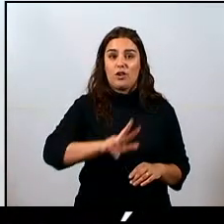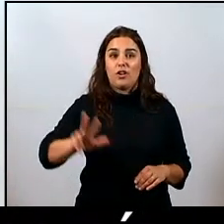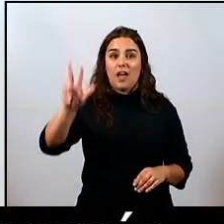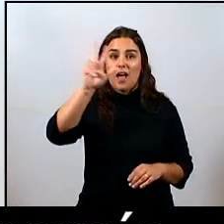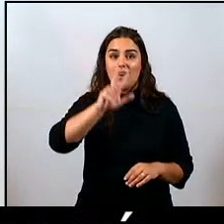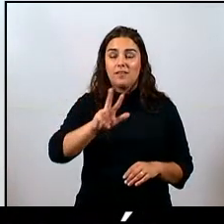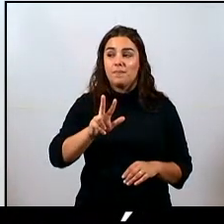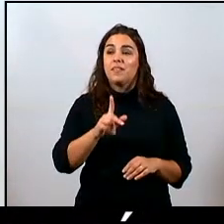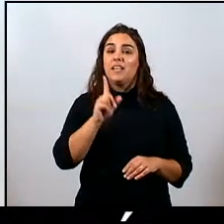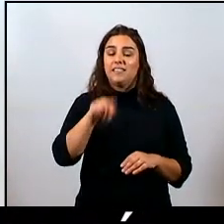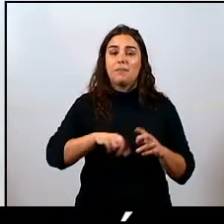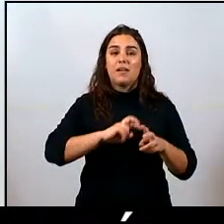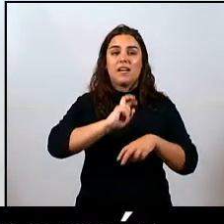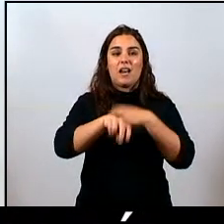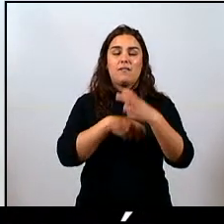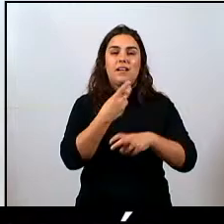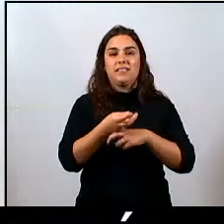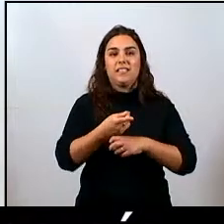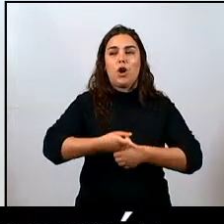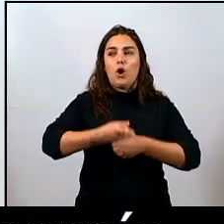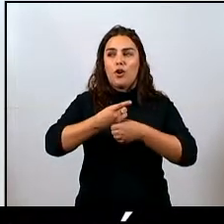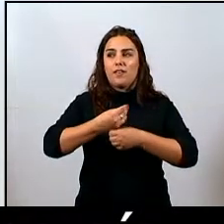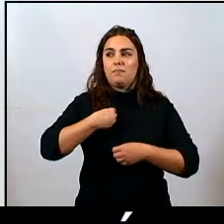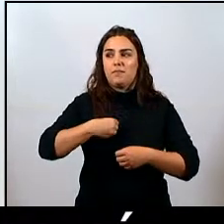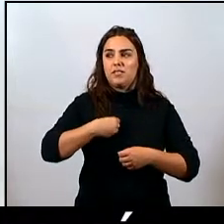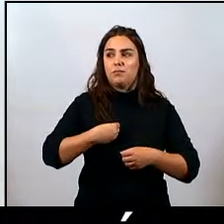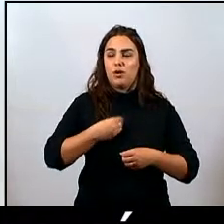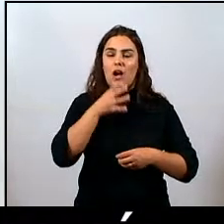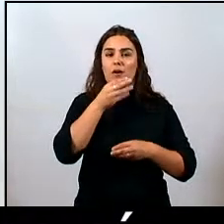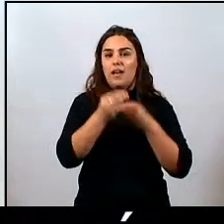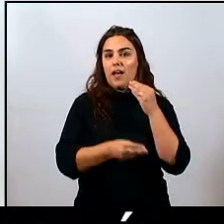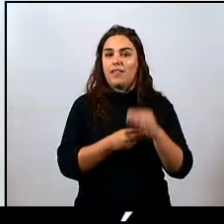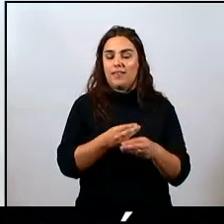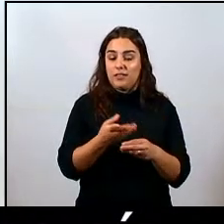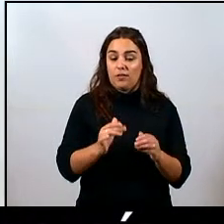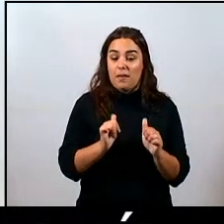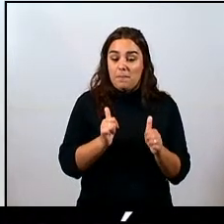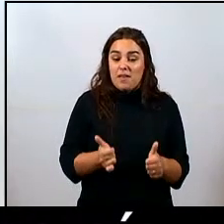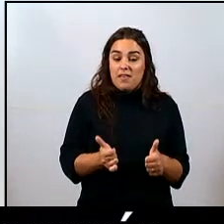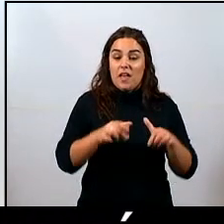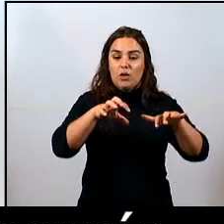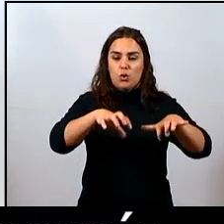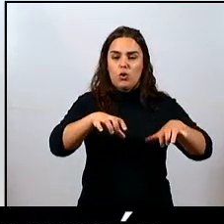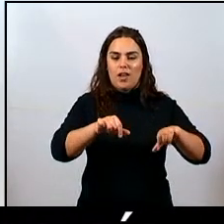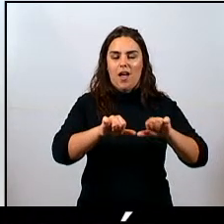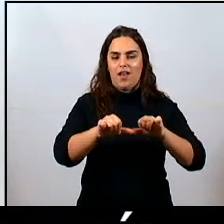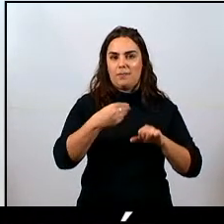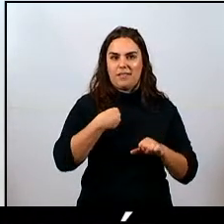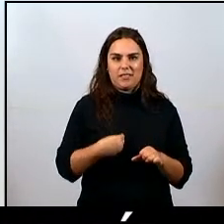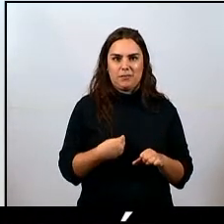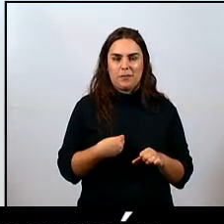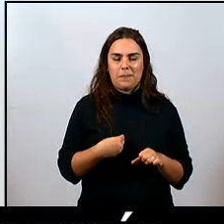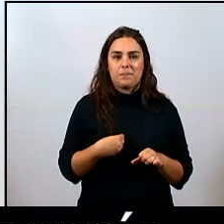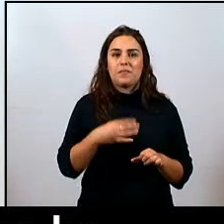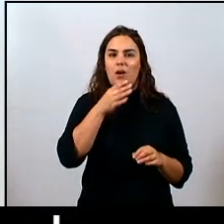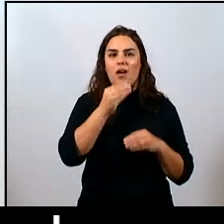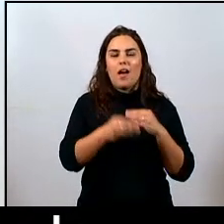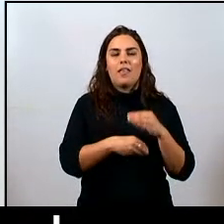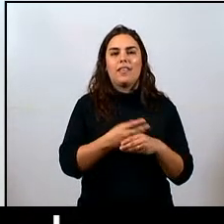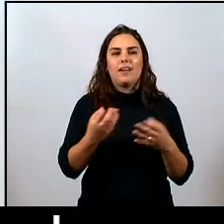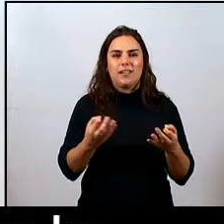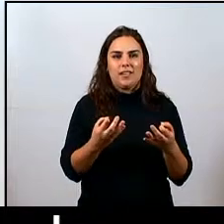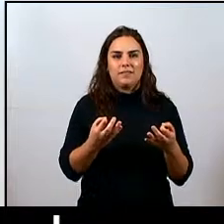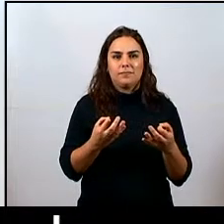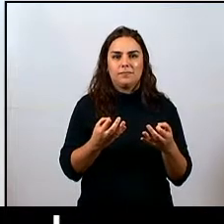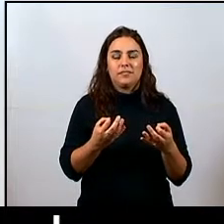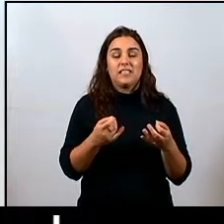y revertir esa orden de cierre que está dada y que empieza por la central nuclear de Almaraz. Lo que tiene que hacer es dejar de asfixiar a